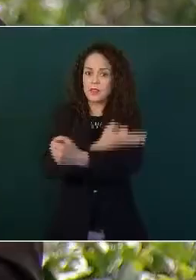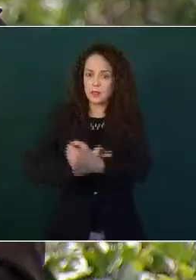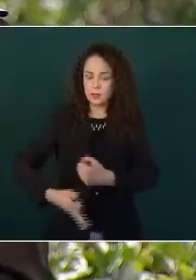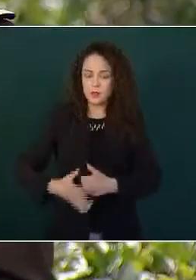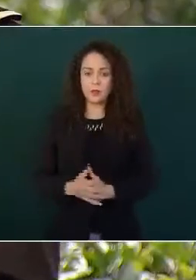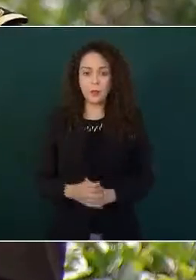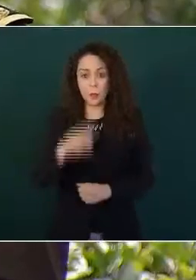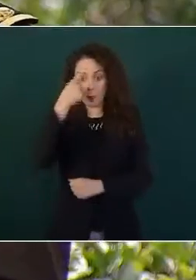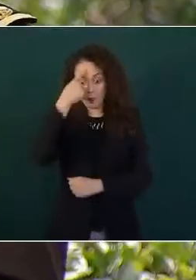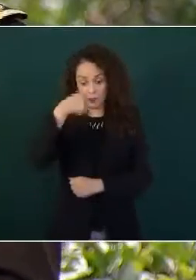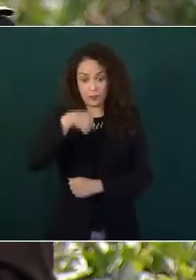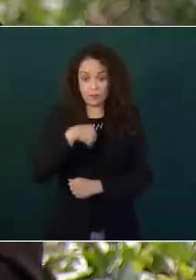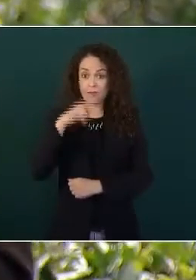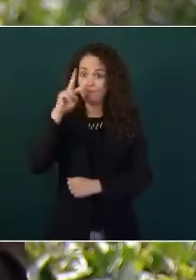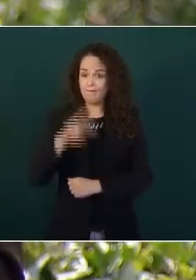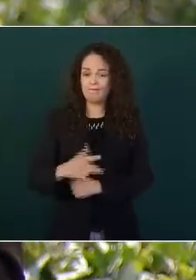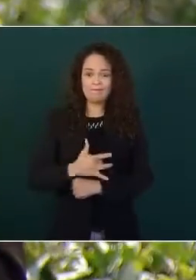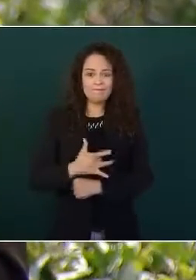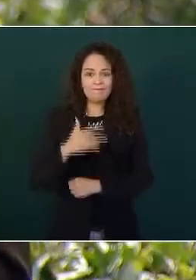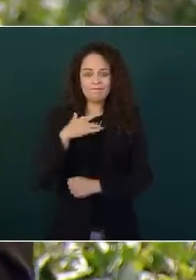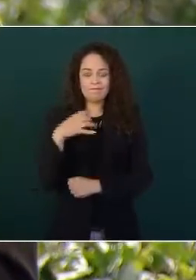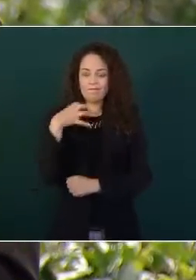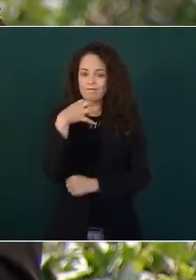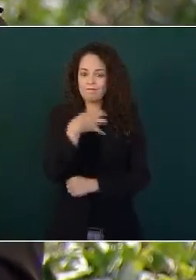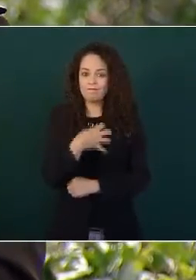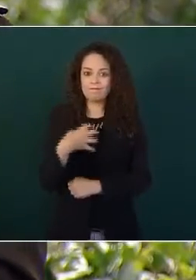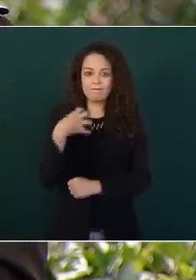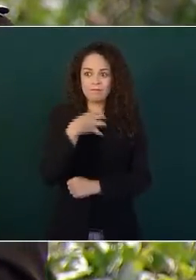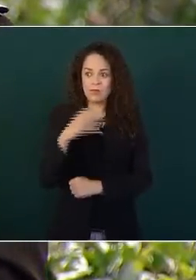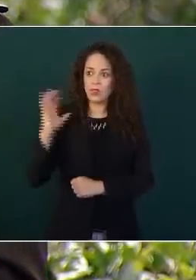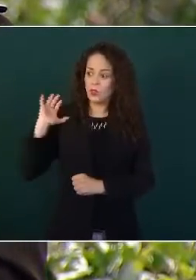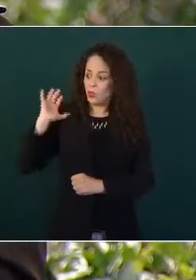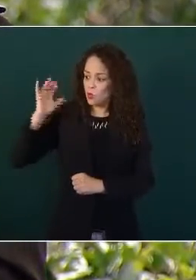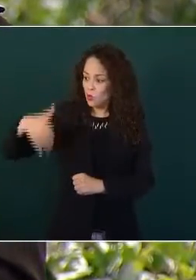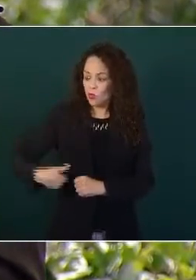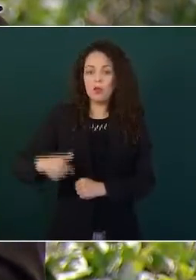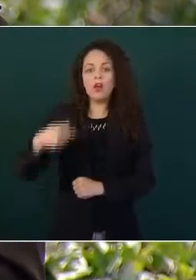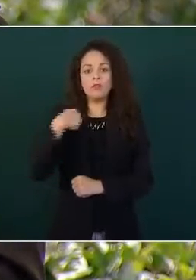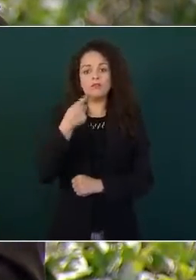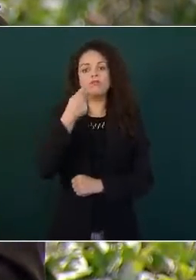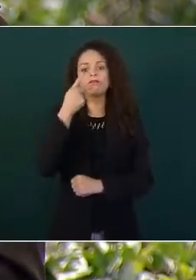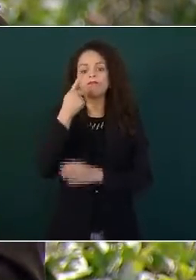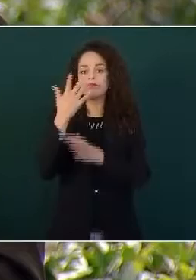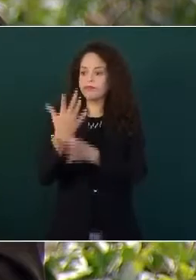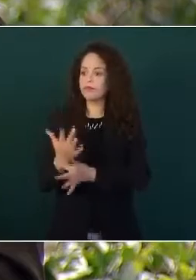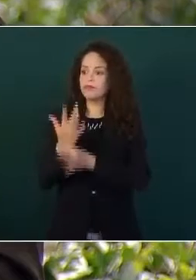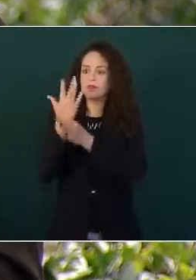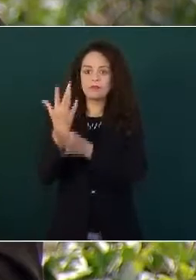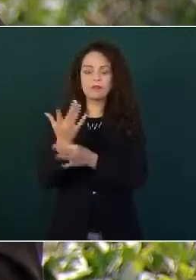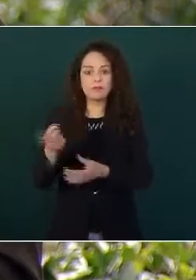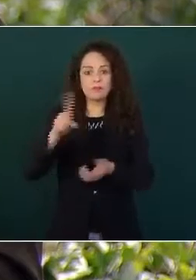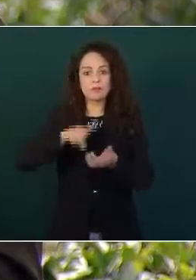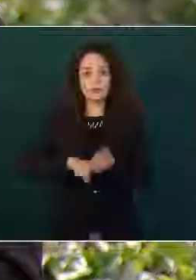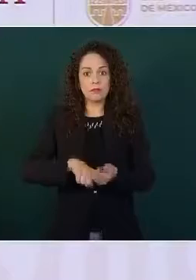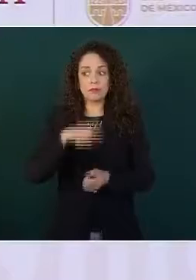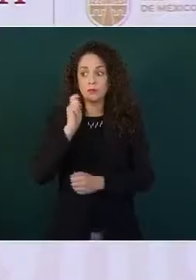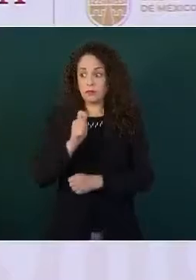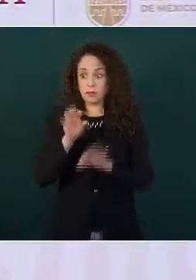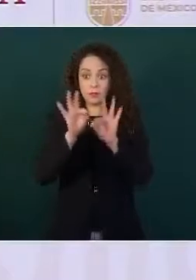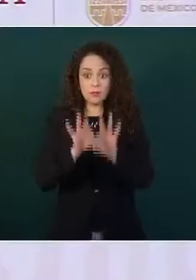Es un gran honor hacer uso de la palabra en el marco de esa trascendental